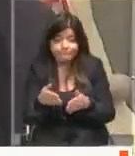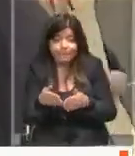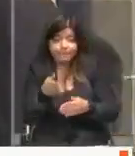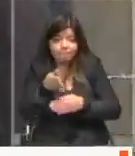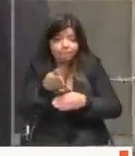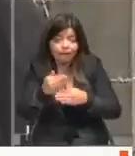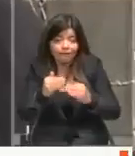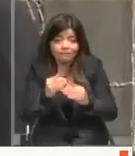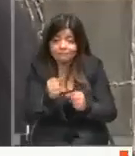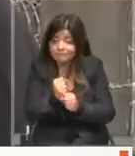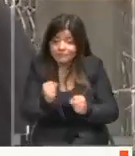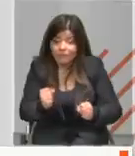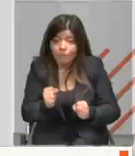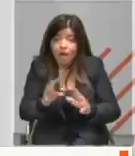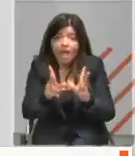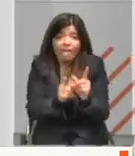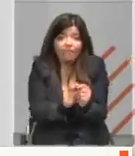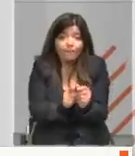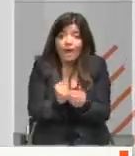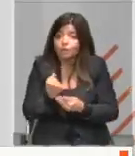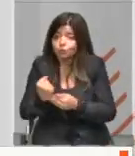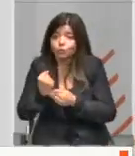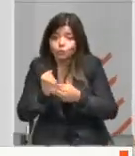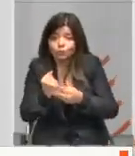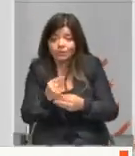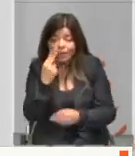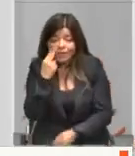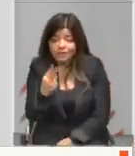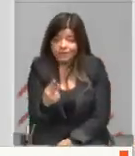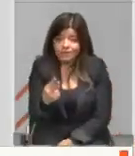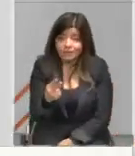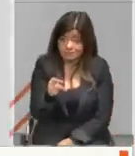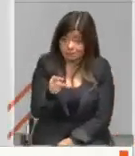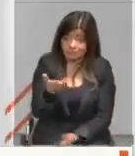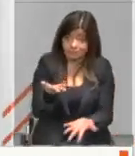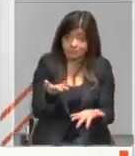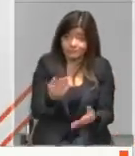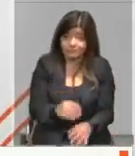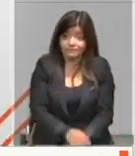casa. Con familiares logró ingresar y con esto se encontraban.